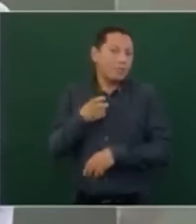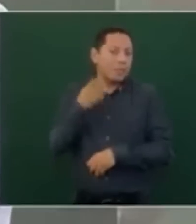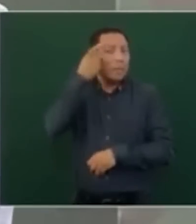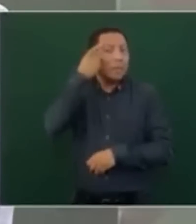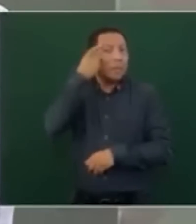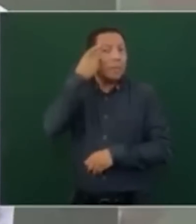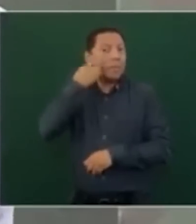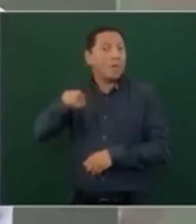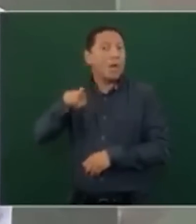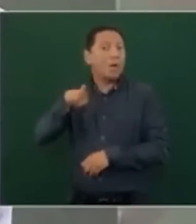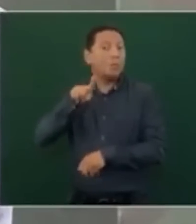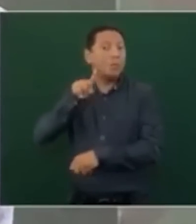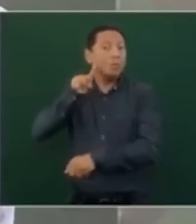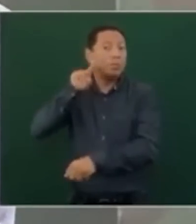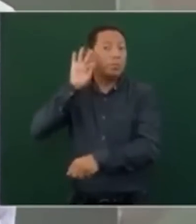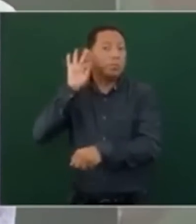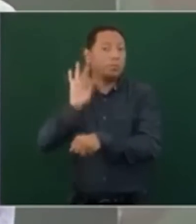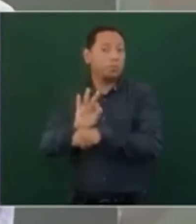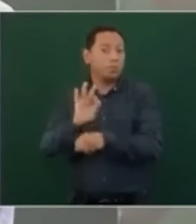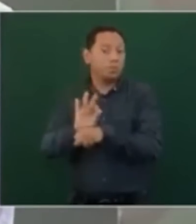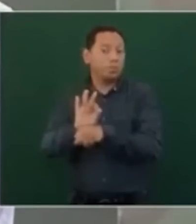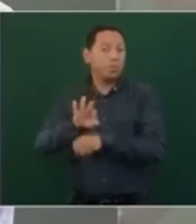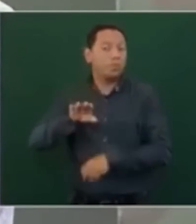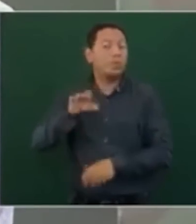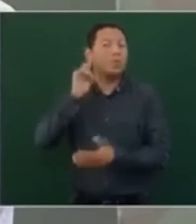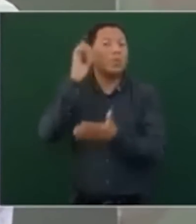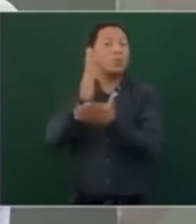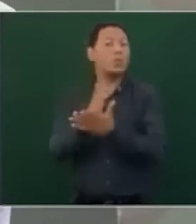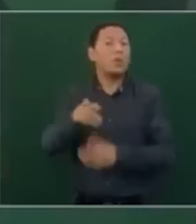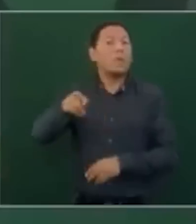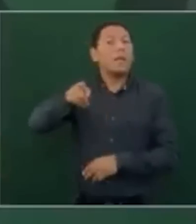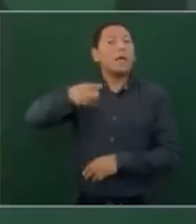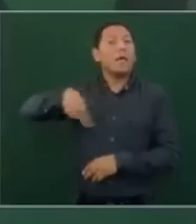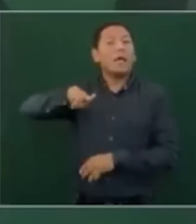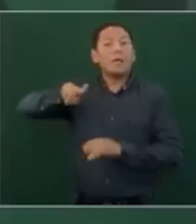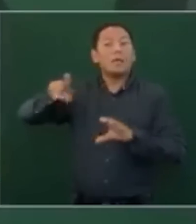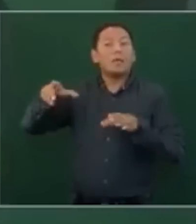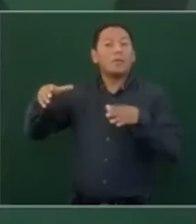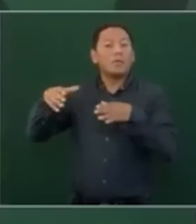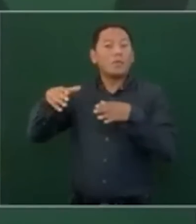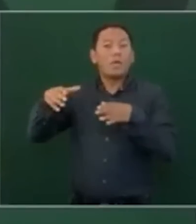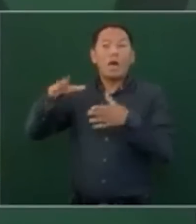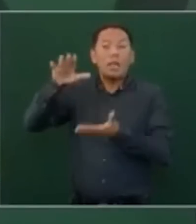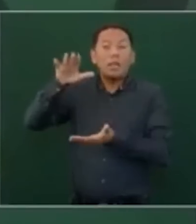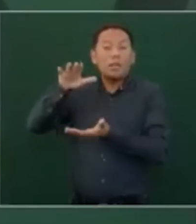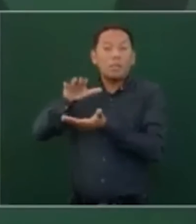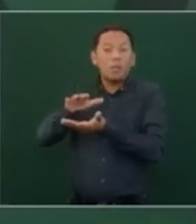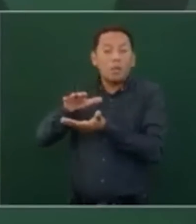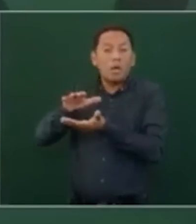protección, de defensa de los intereses de una minoría rapaz y